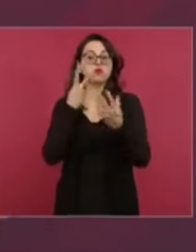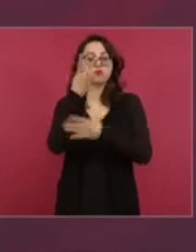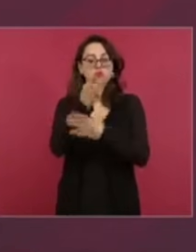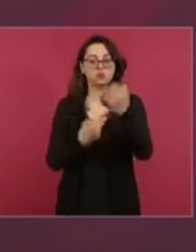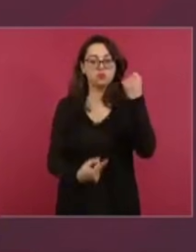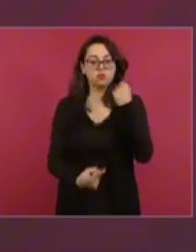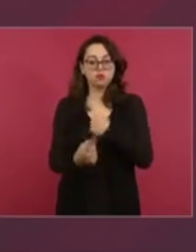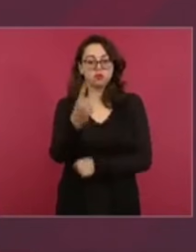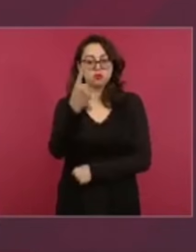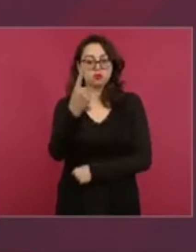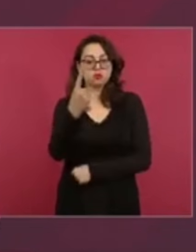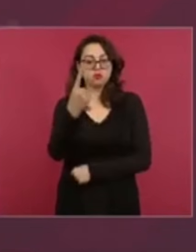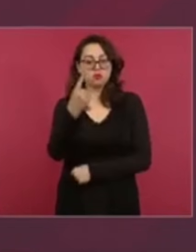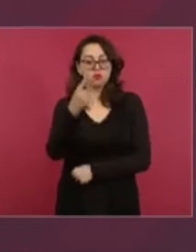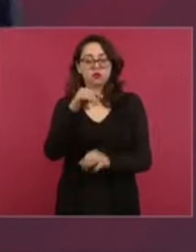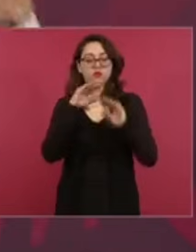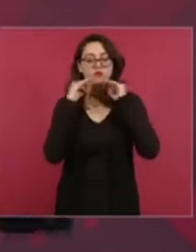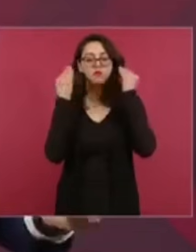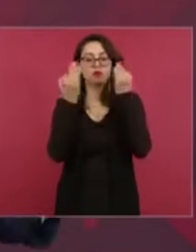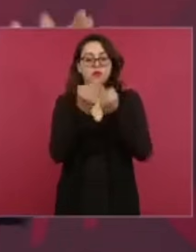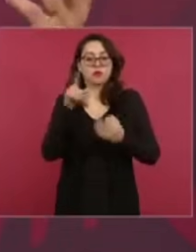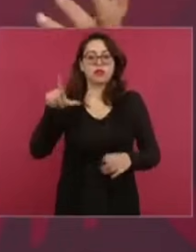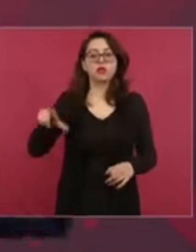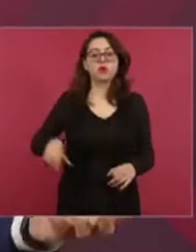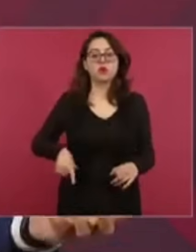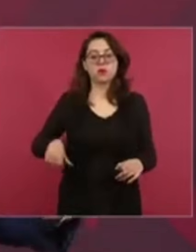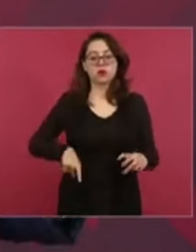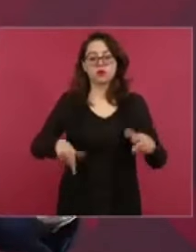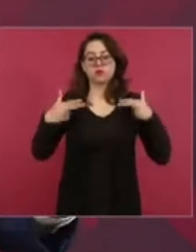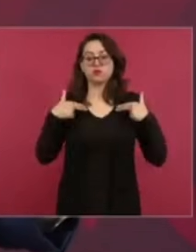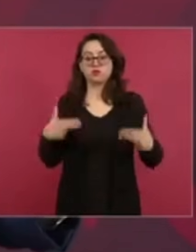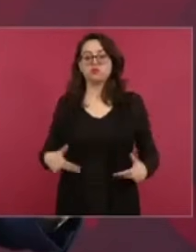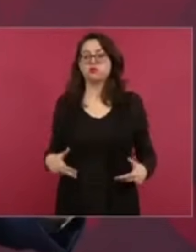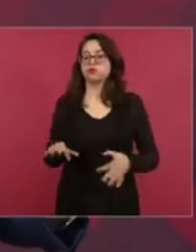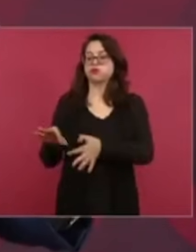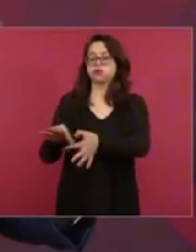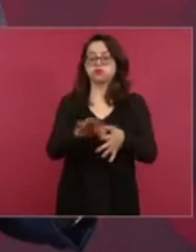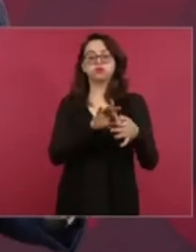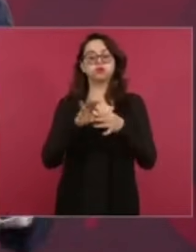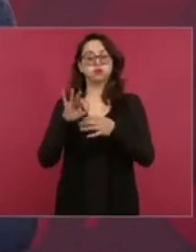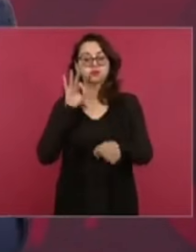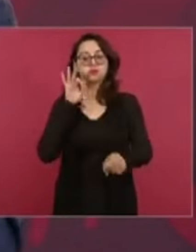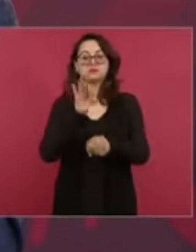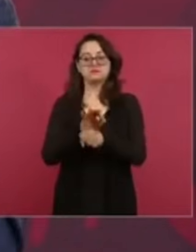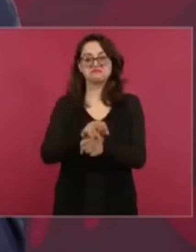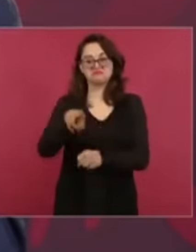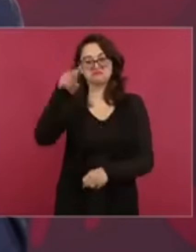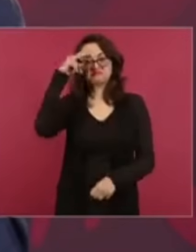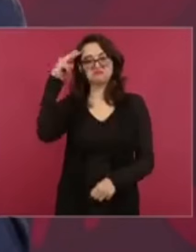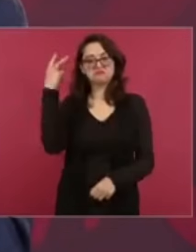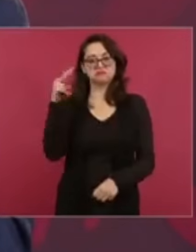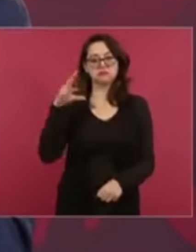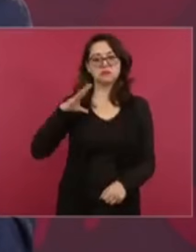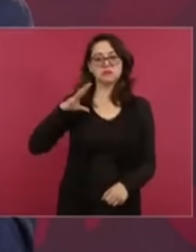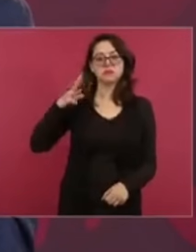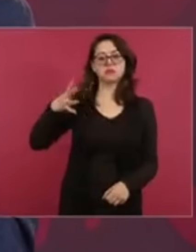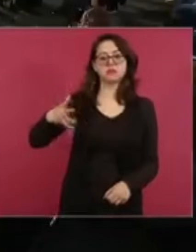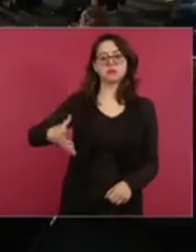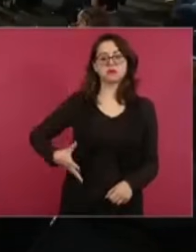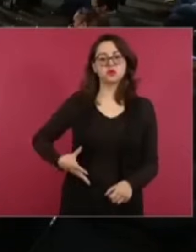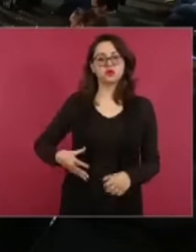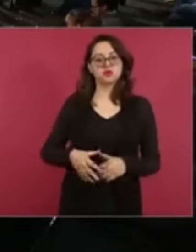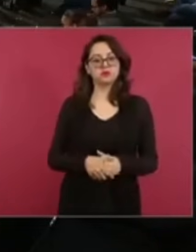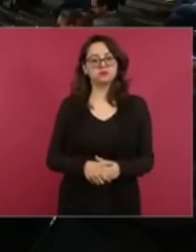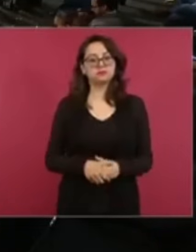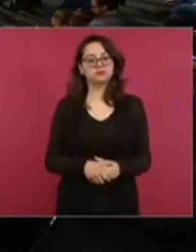que somos y por eso nos sentimos muy orgullosos de ser mexicanos señor presidente